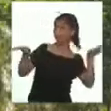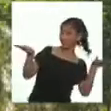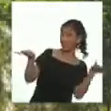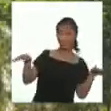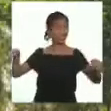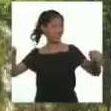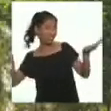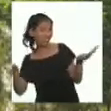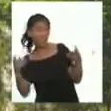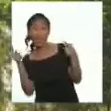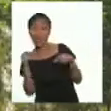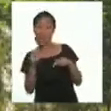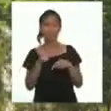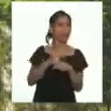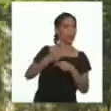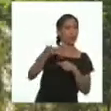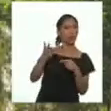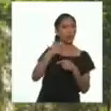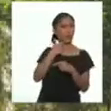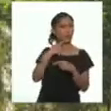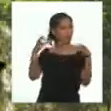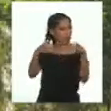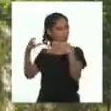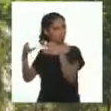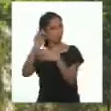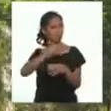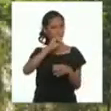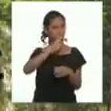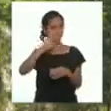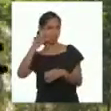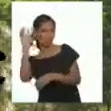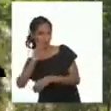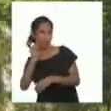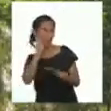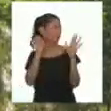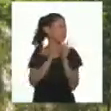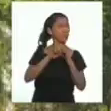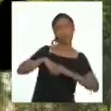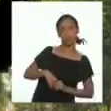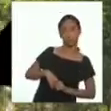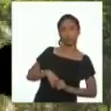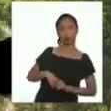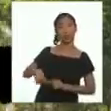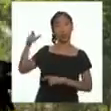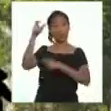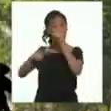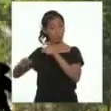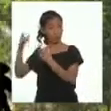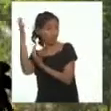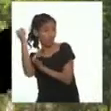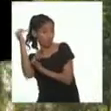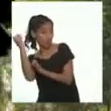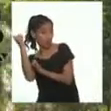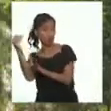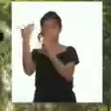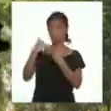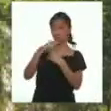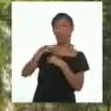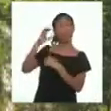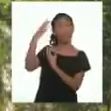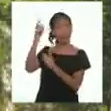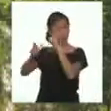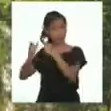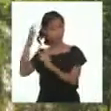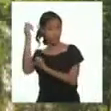características. En esa época, los grupos sociales eran, por ejemplo, los españoles, los hijos